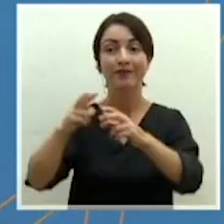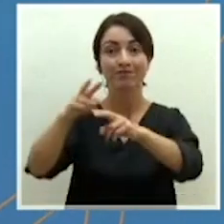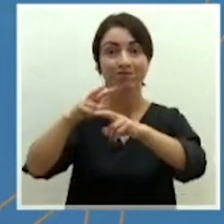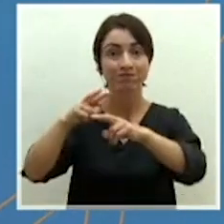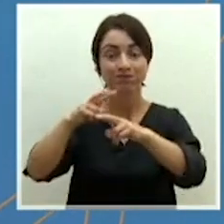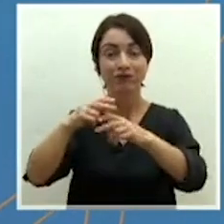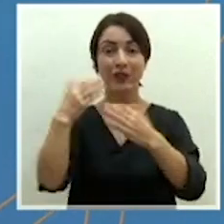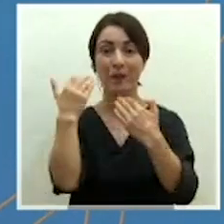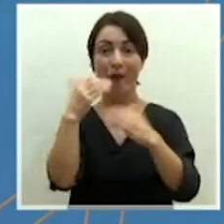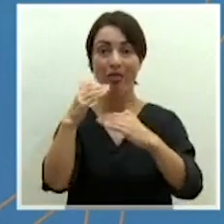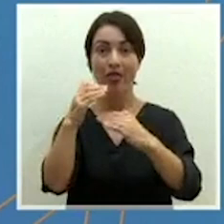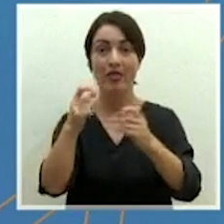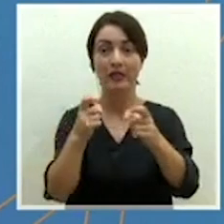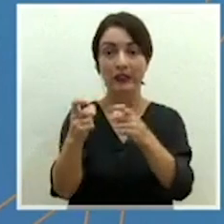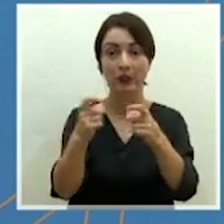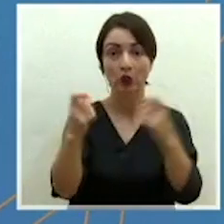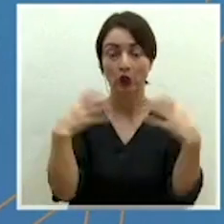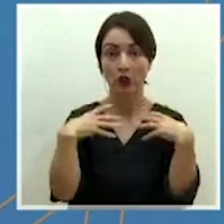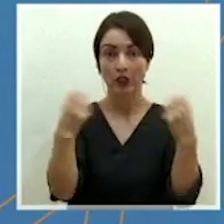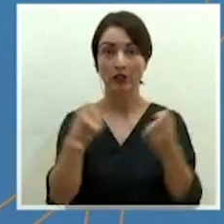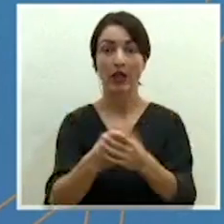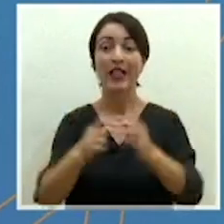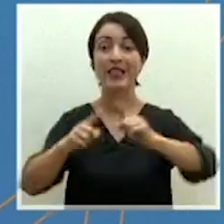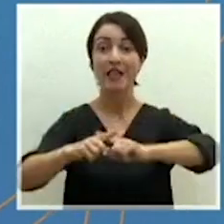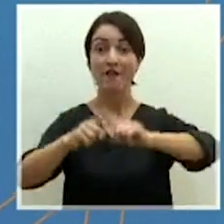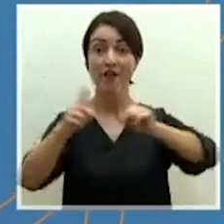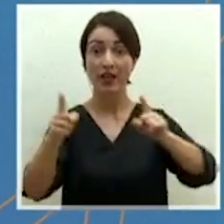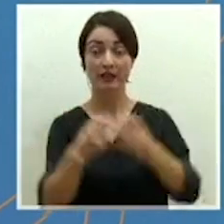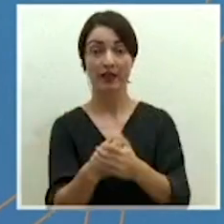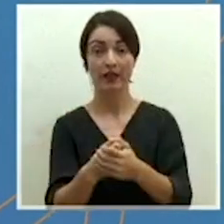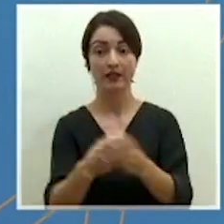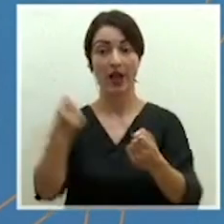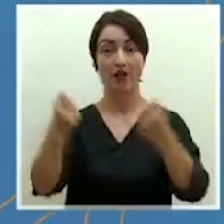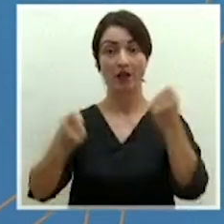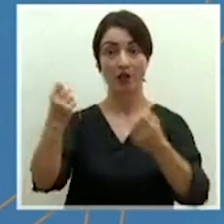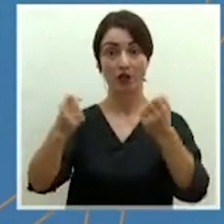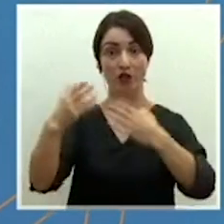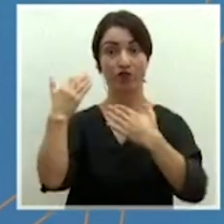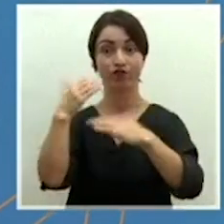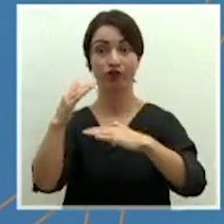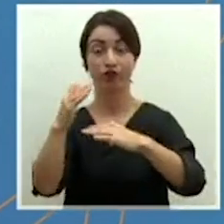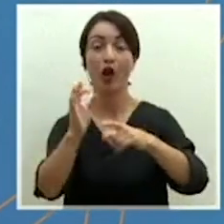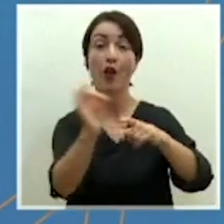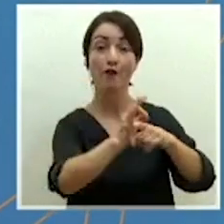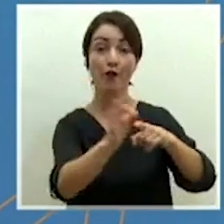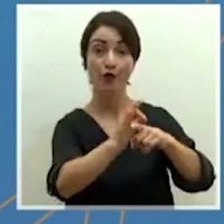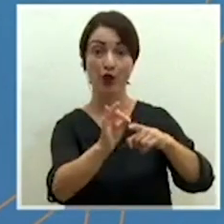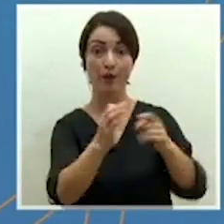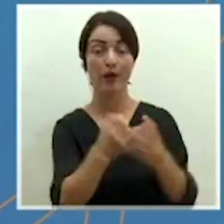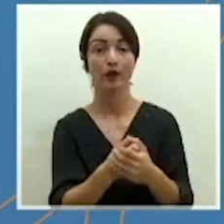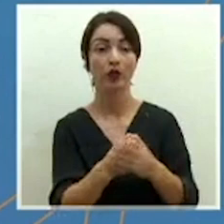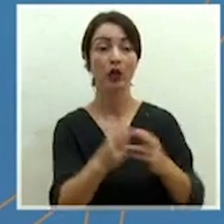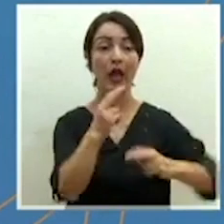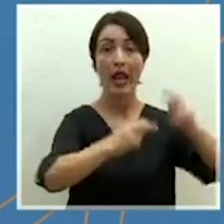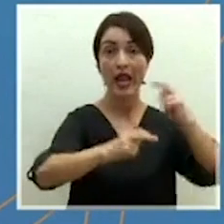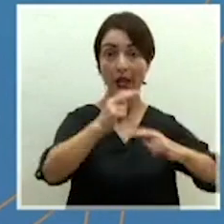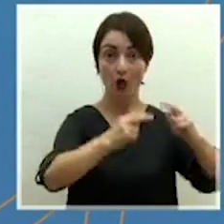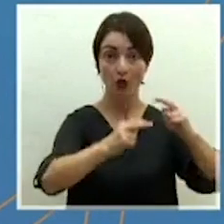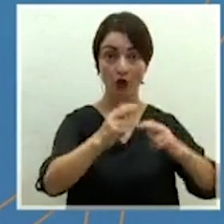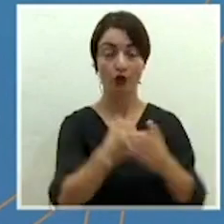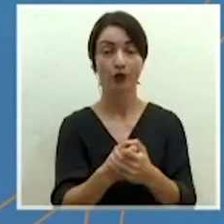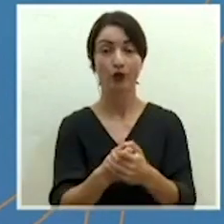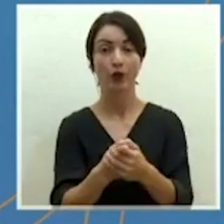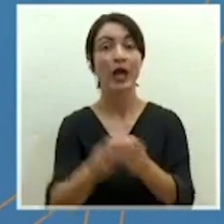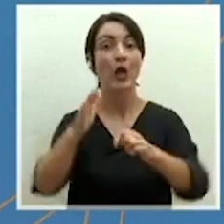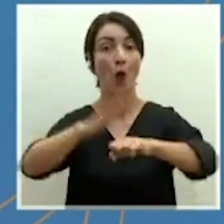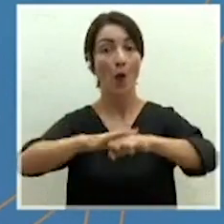sanitario diferenciadas en cuanto a la restricción vehicular y el funcionamiento de los negocios que dispongan de un